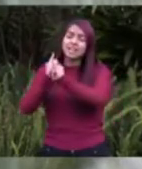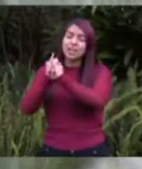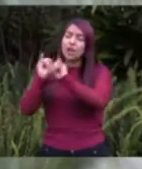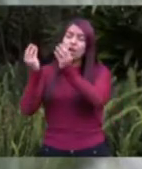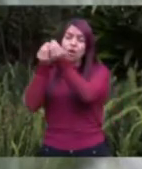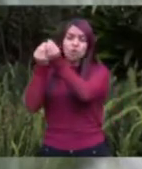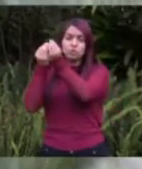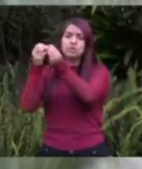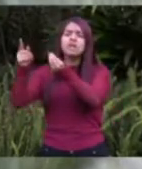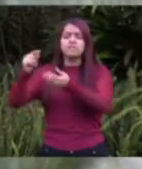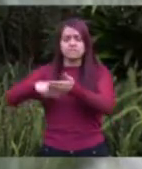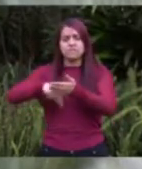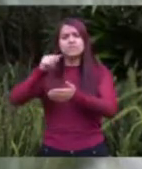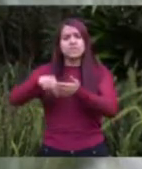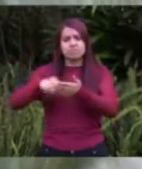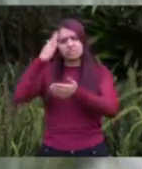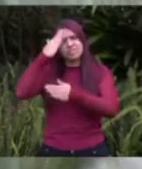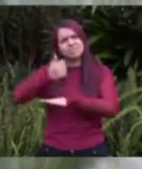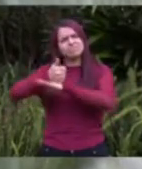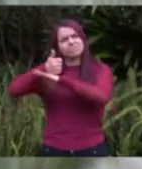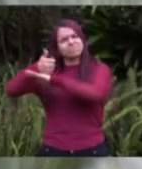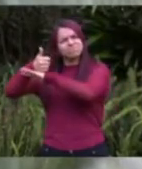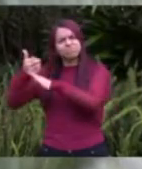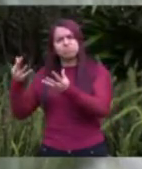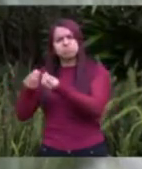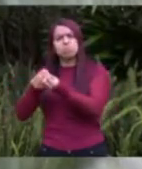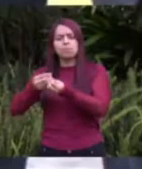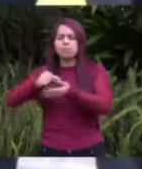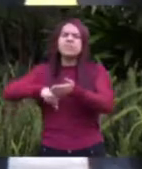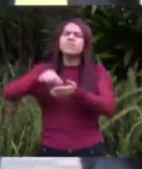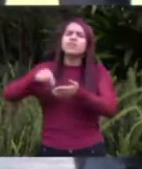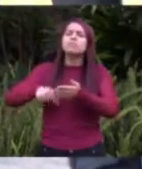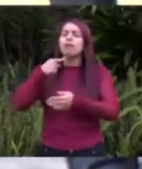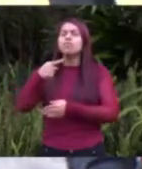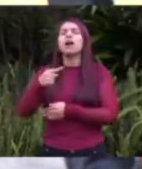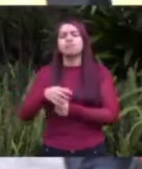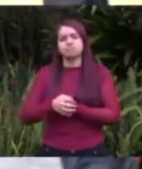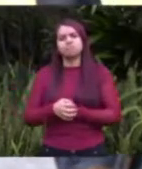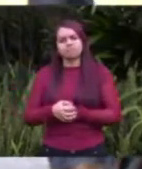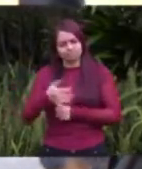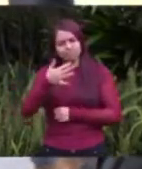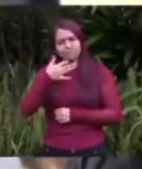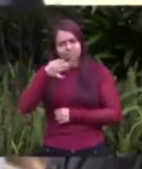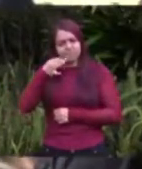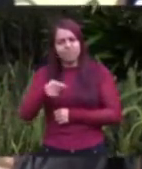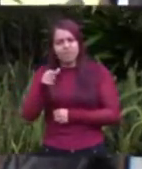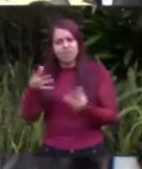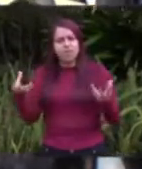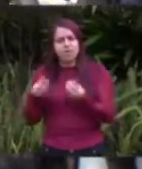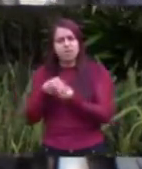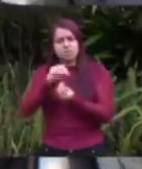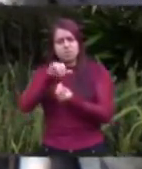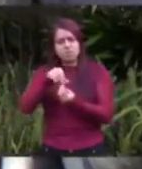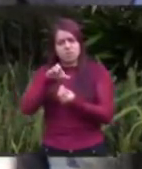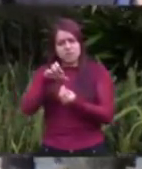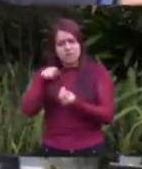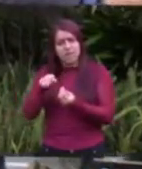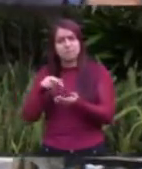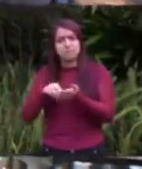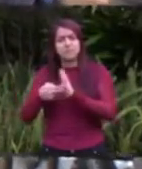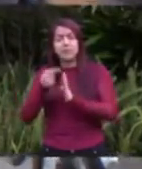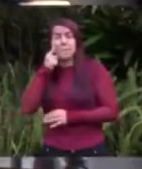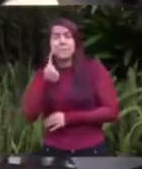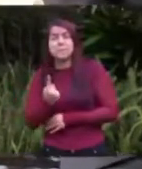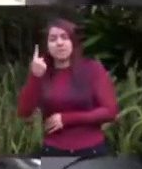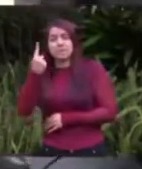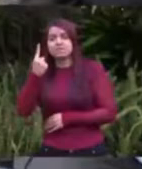últimas horas y magistrados de la Corte al afirmar que precisamente esta jurisdicción no solo es pionera, sino que es